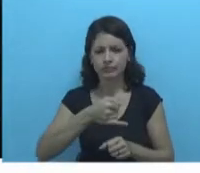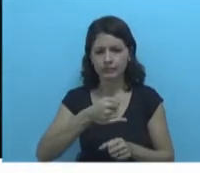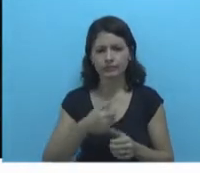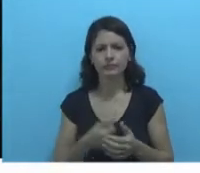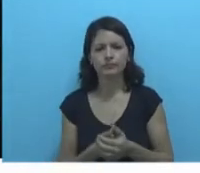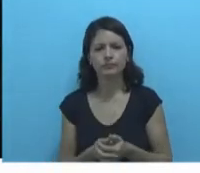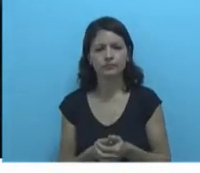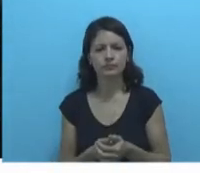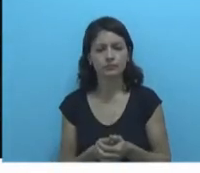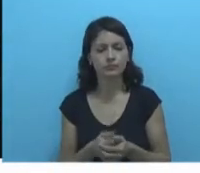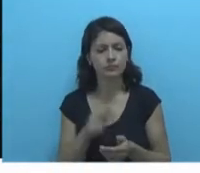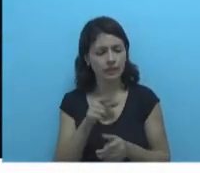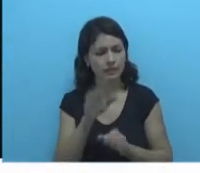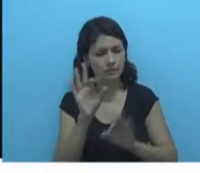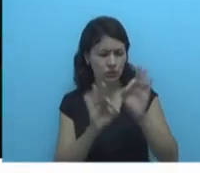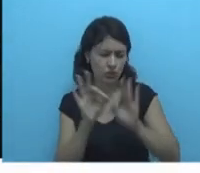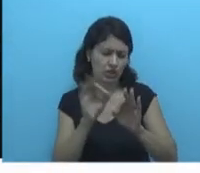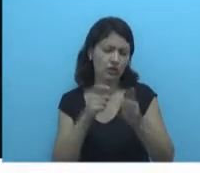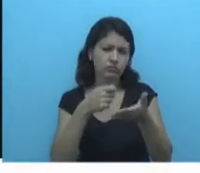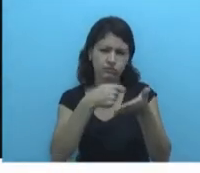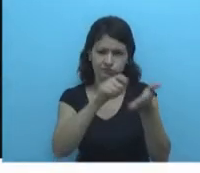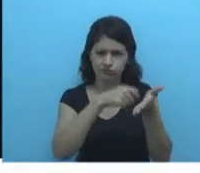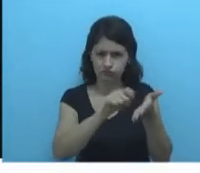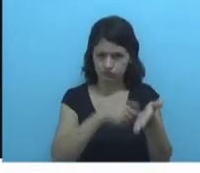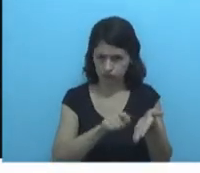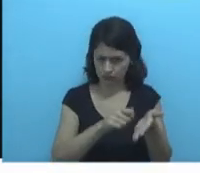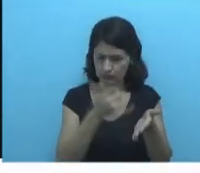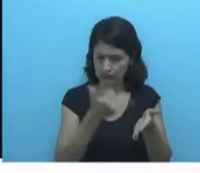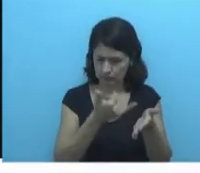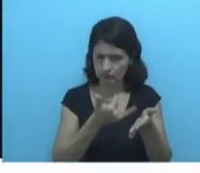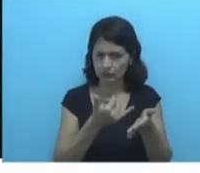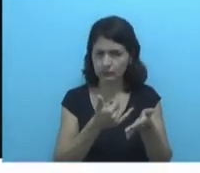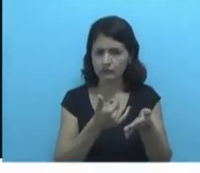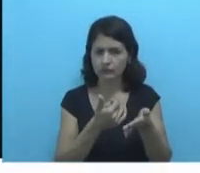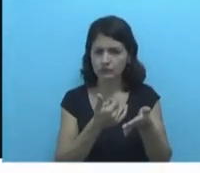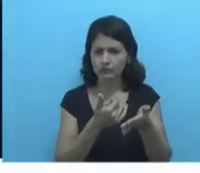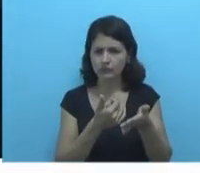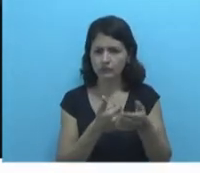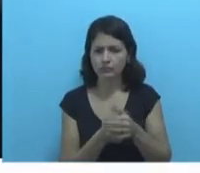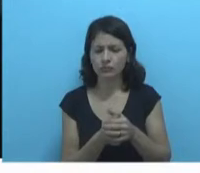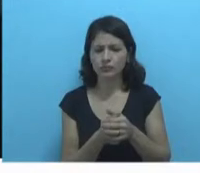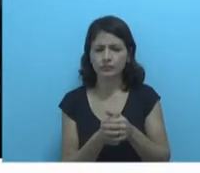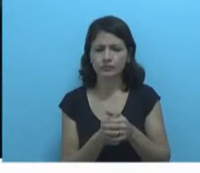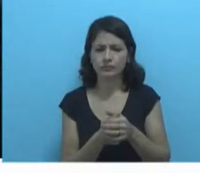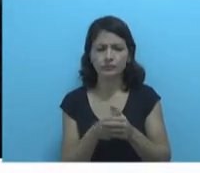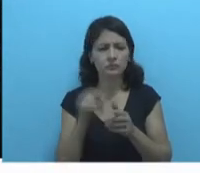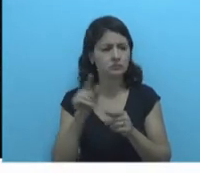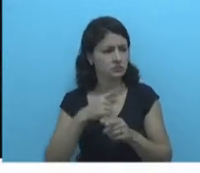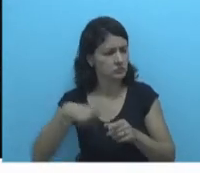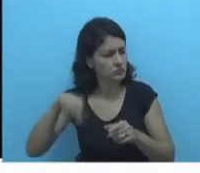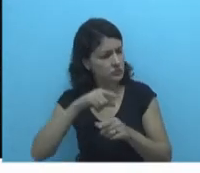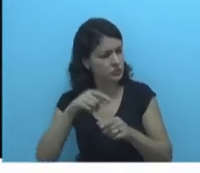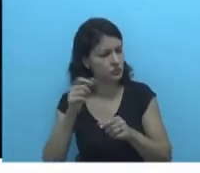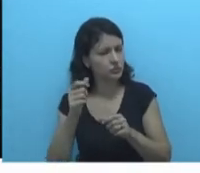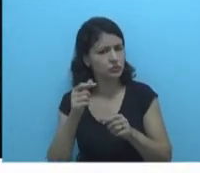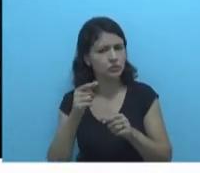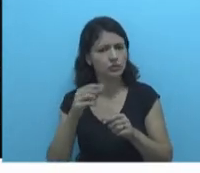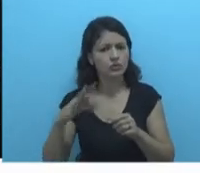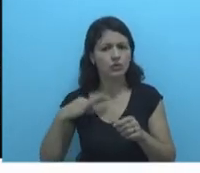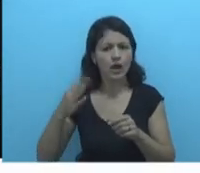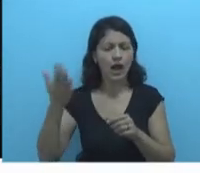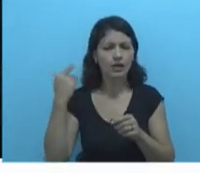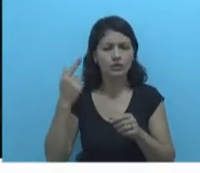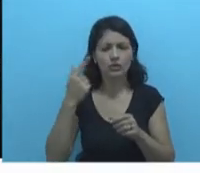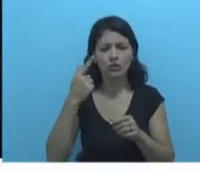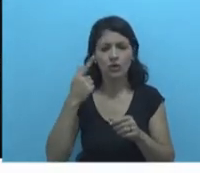Este proyecto que vamos con algunas modificaciones que se volvió a aprobar, fue aprobado en esta Cámara el 13 de agosto